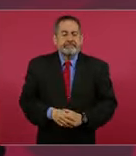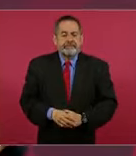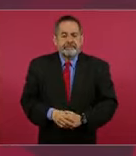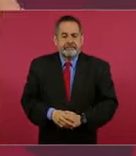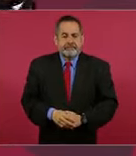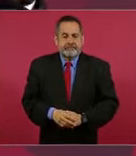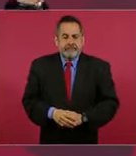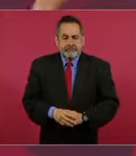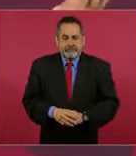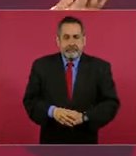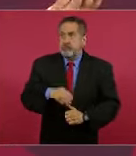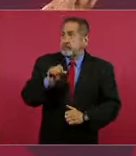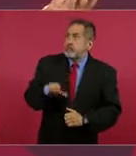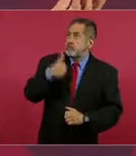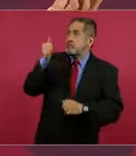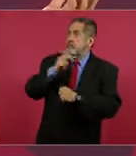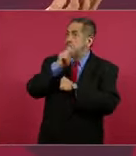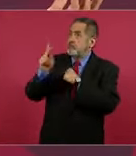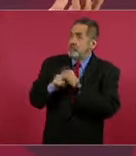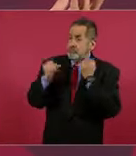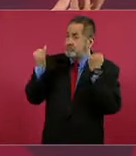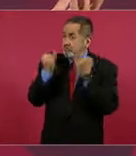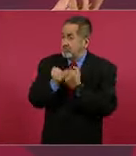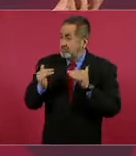¿En dónde, en qué país